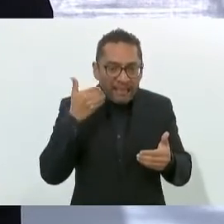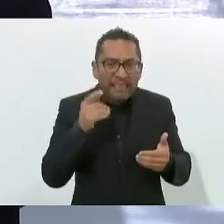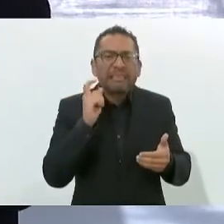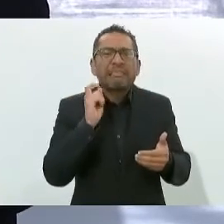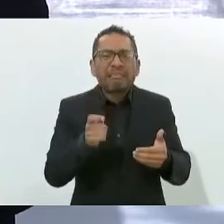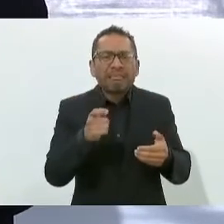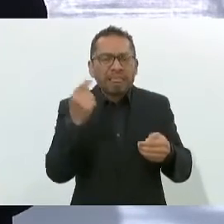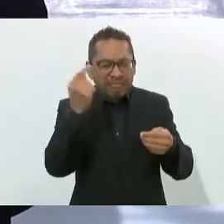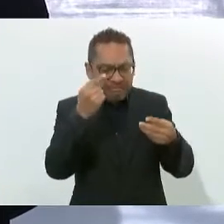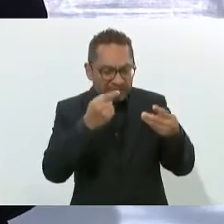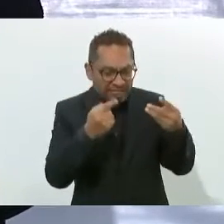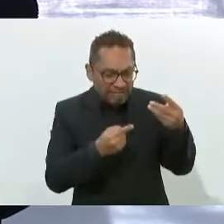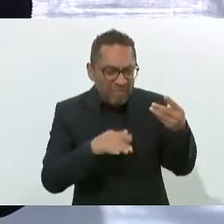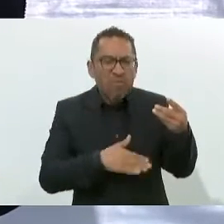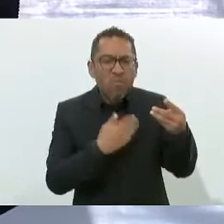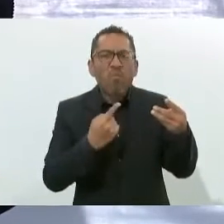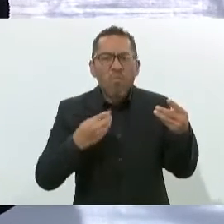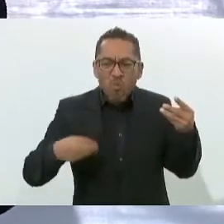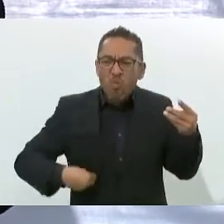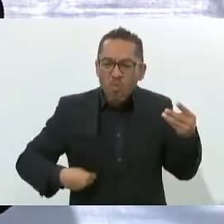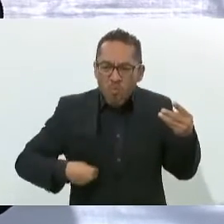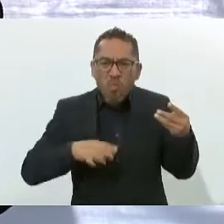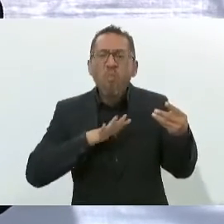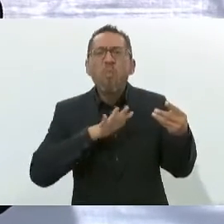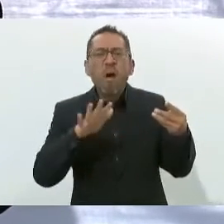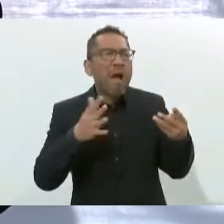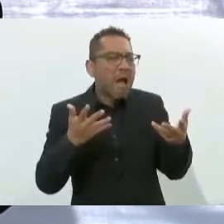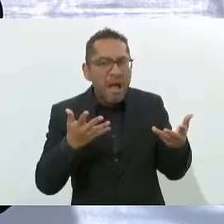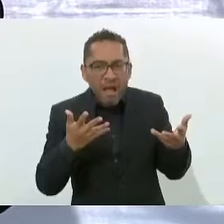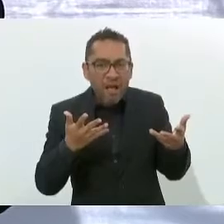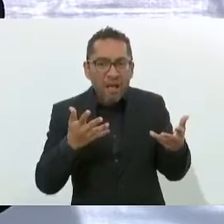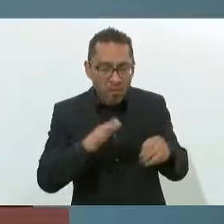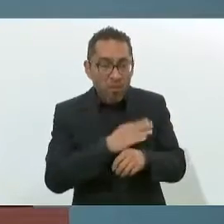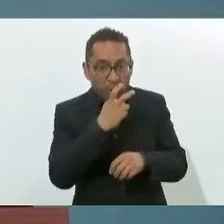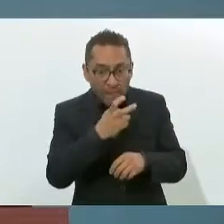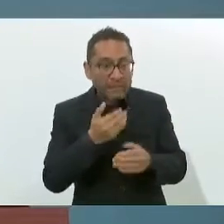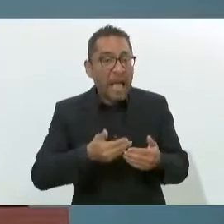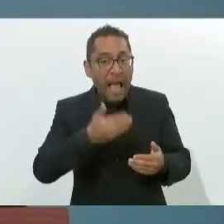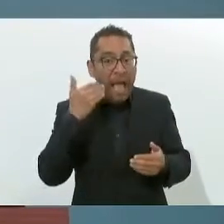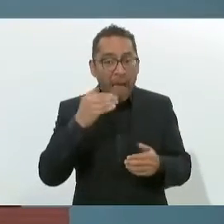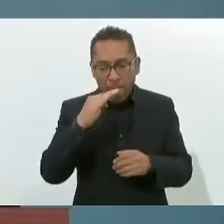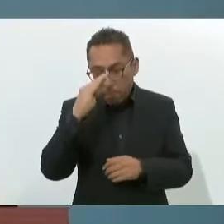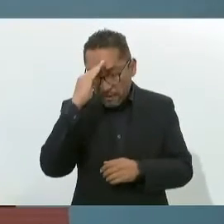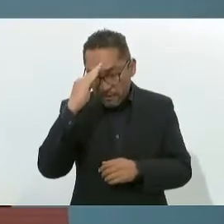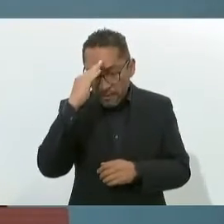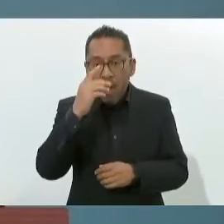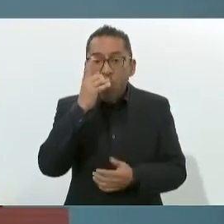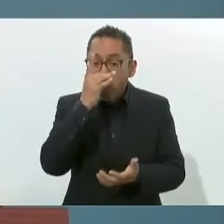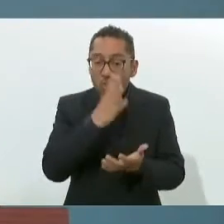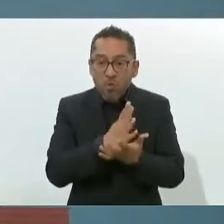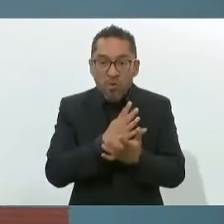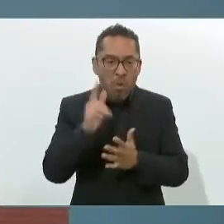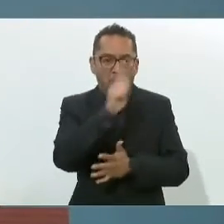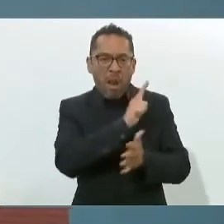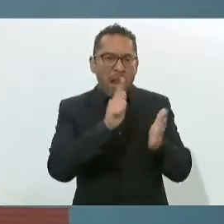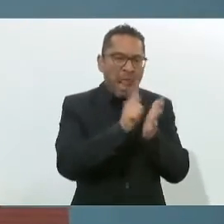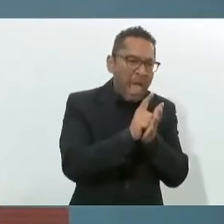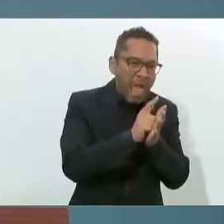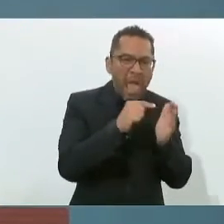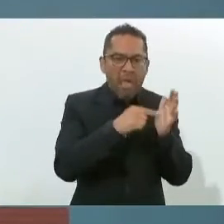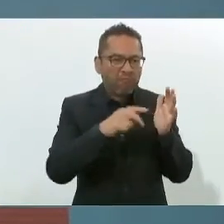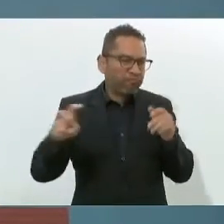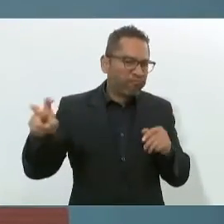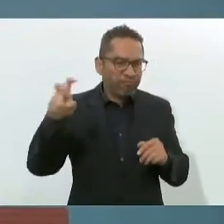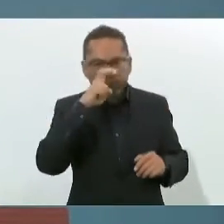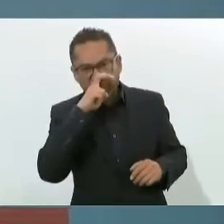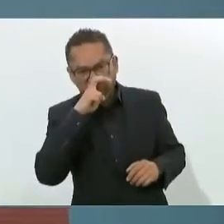solo pensar que con leyes más severas, con